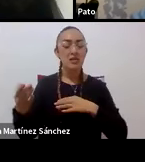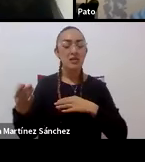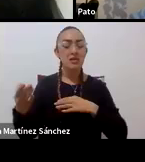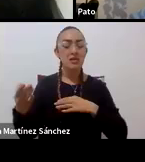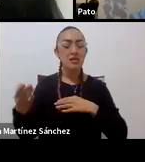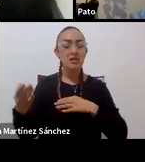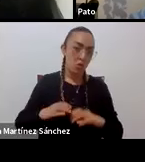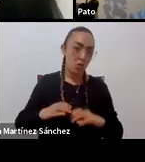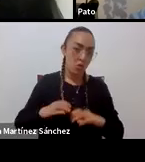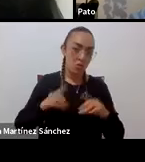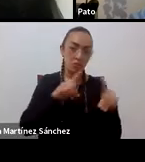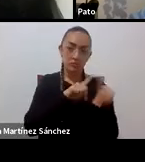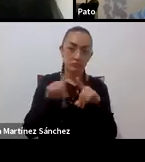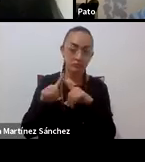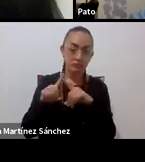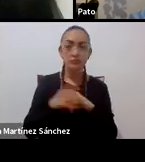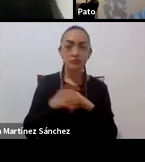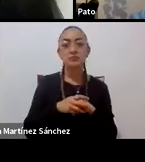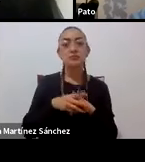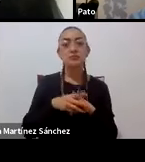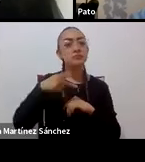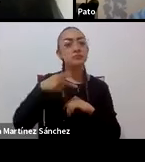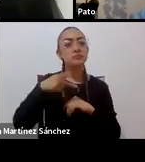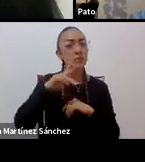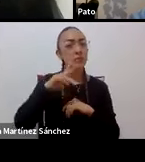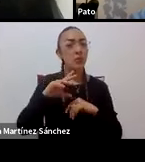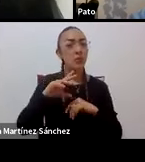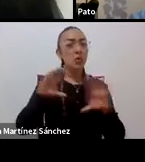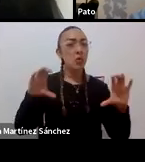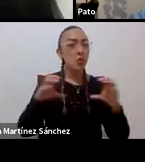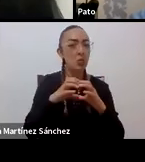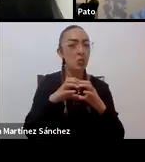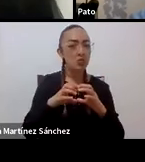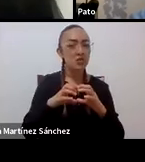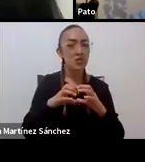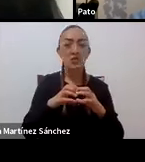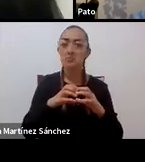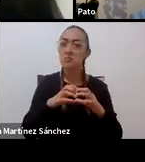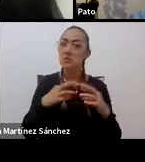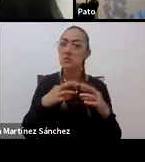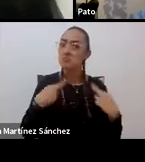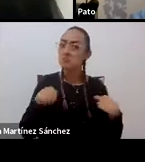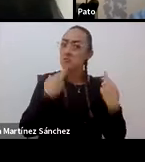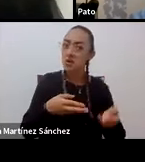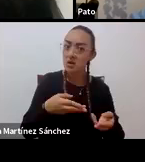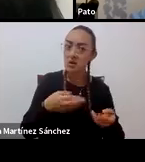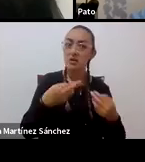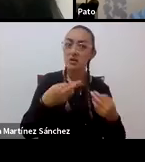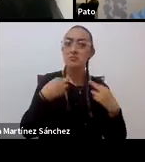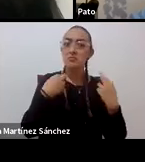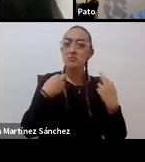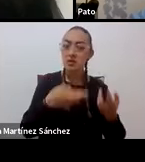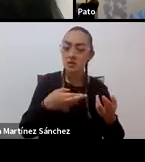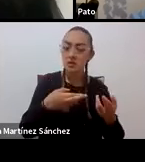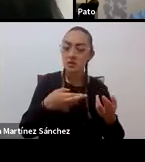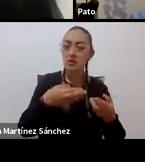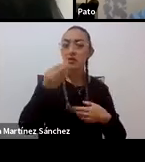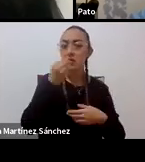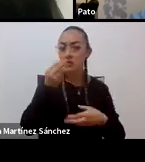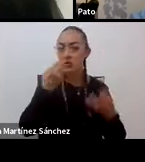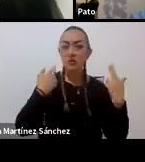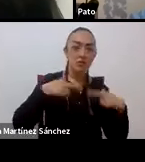la comunidad lo empezó a arropar, ¿no? Y empezó a llevarle ropa, y empezó a llevarle comida, y una vecina de esa zona